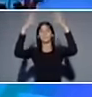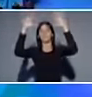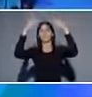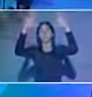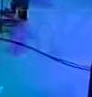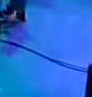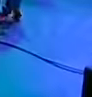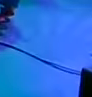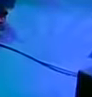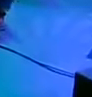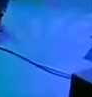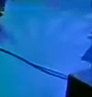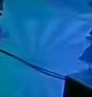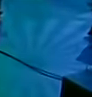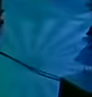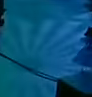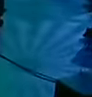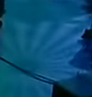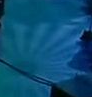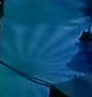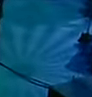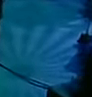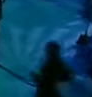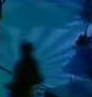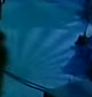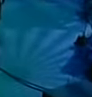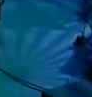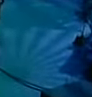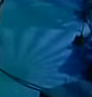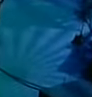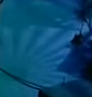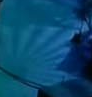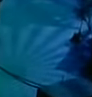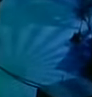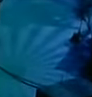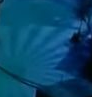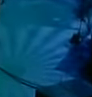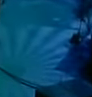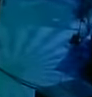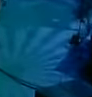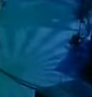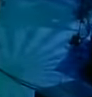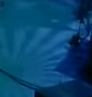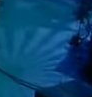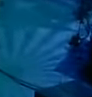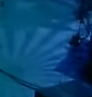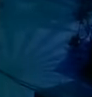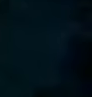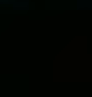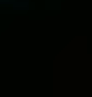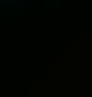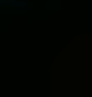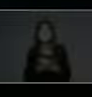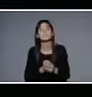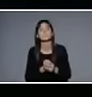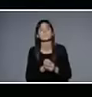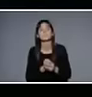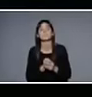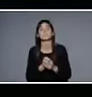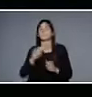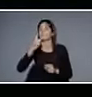Presentación de Más que Locas, dirigidas por Kataisa Espósito. Ahí están presentándose, bueno, en este año 2014. Para todos ustedes,